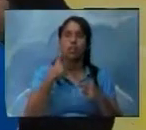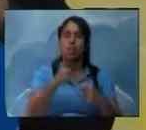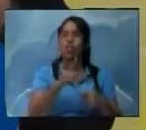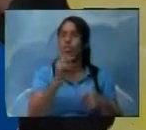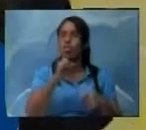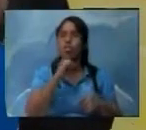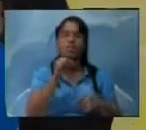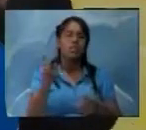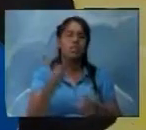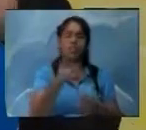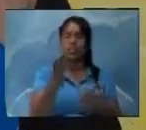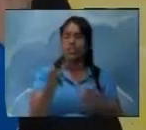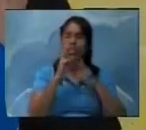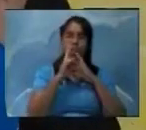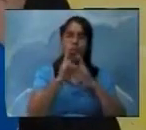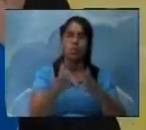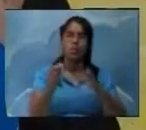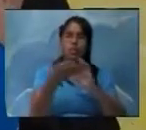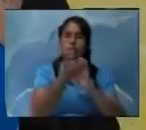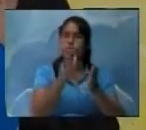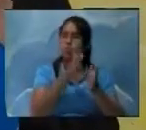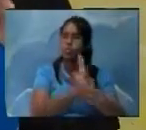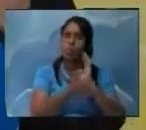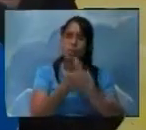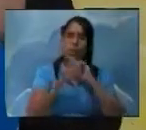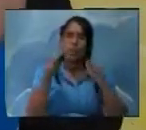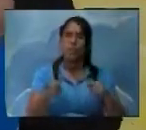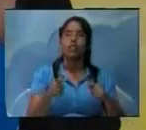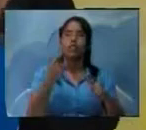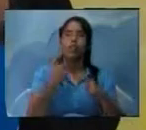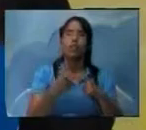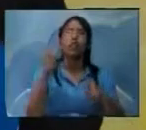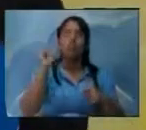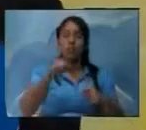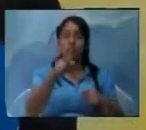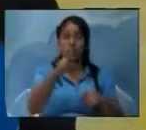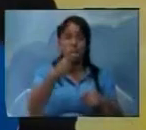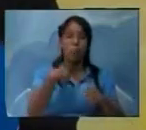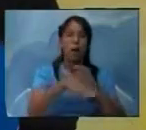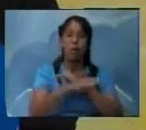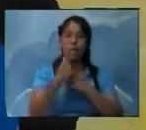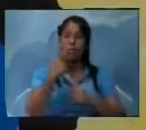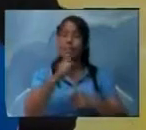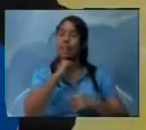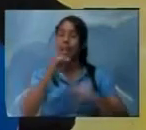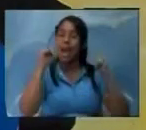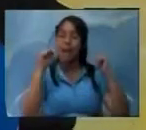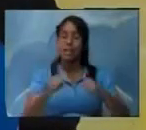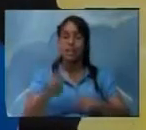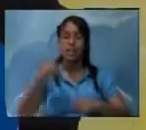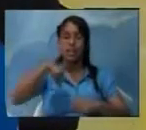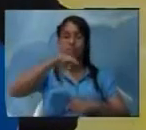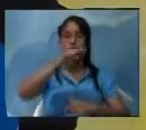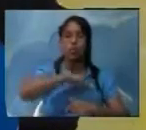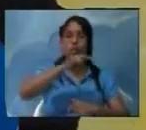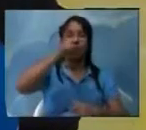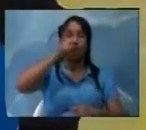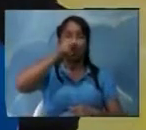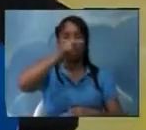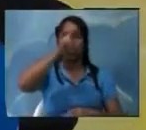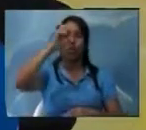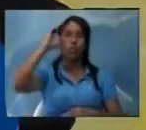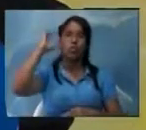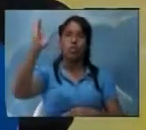es necesario que te respondamos sobre este asunto, pero lo que sí te vamos a decir, he aquí que nuestro